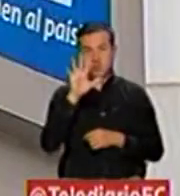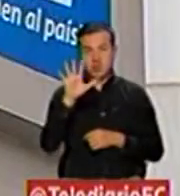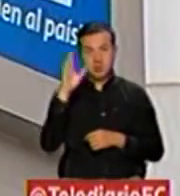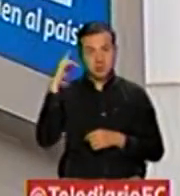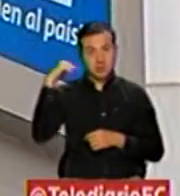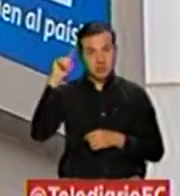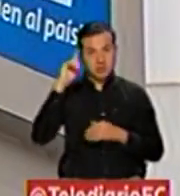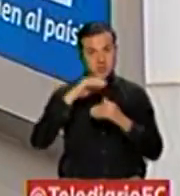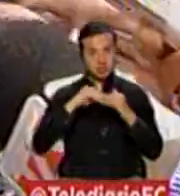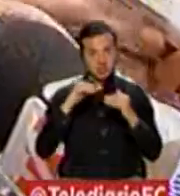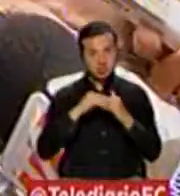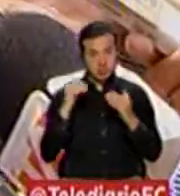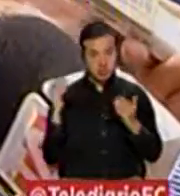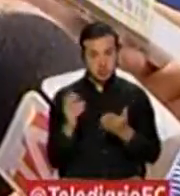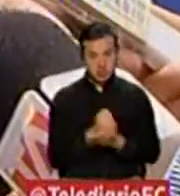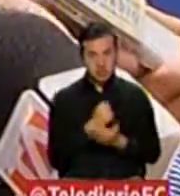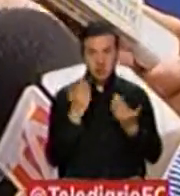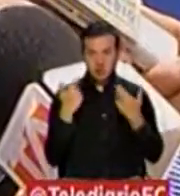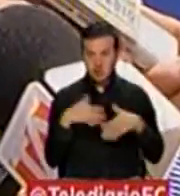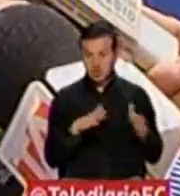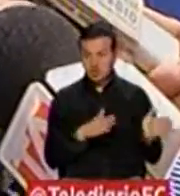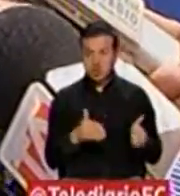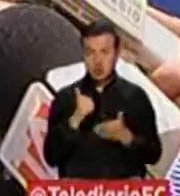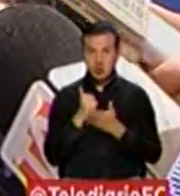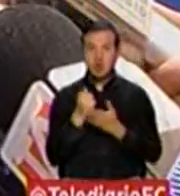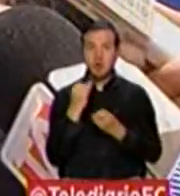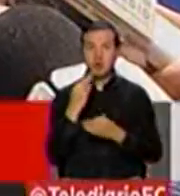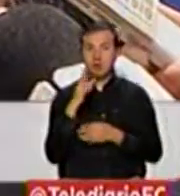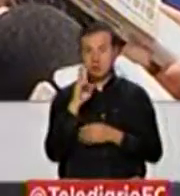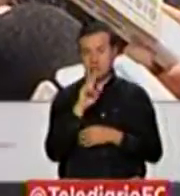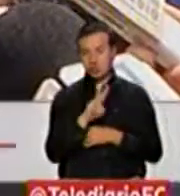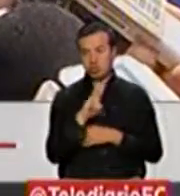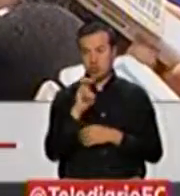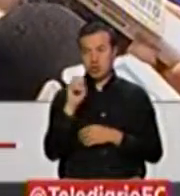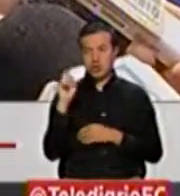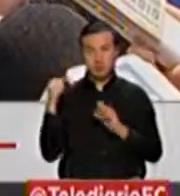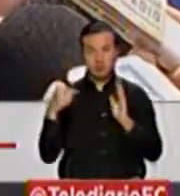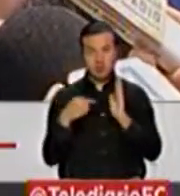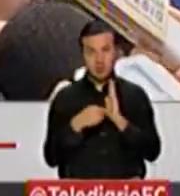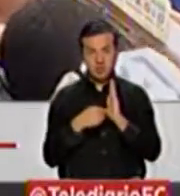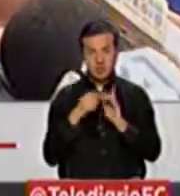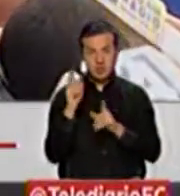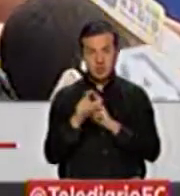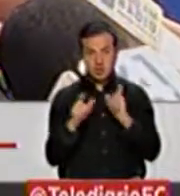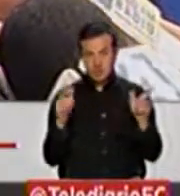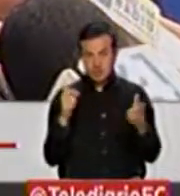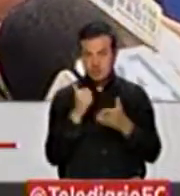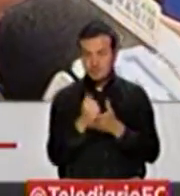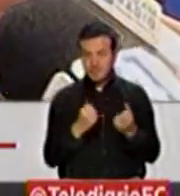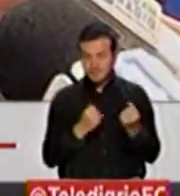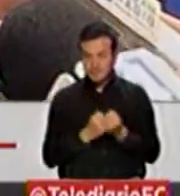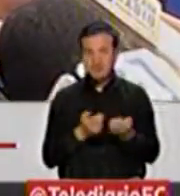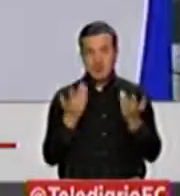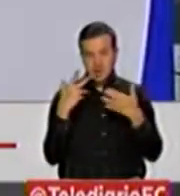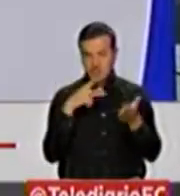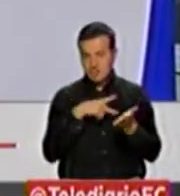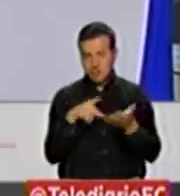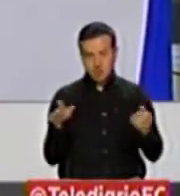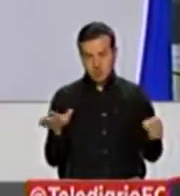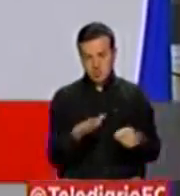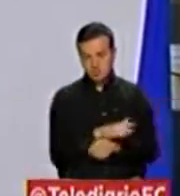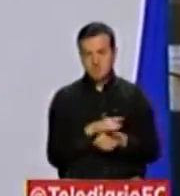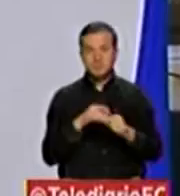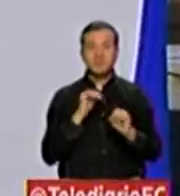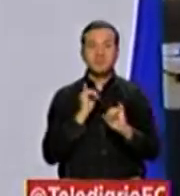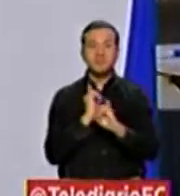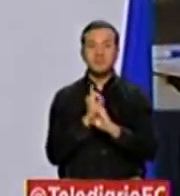millones de dólares. Ya hemos beneficiado alrededor de 200 mil contribuyentes que ya se han puesto al día. Mientras que el